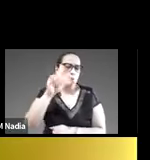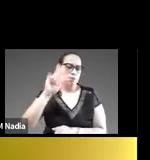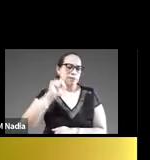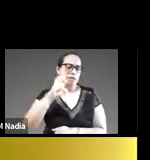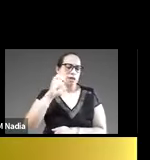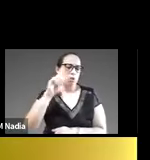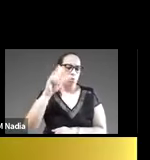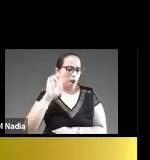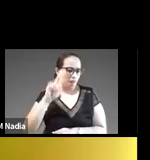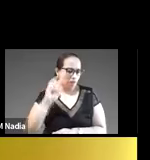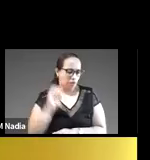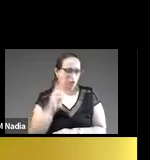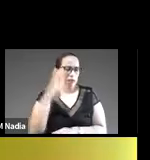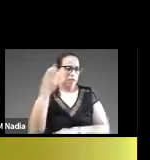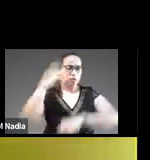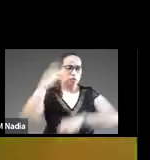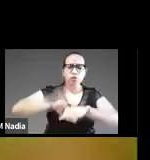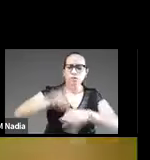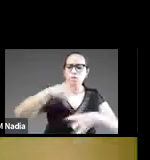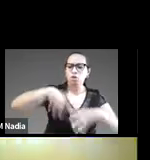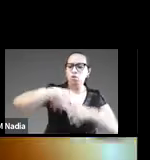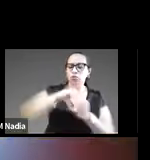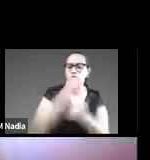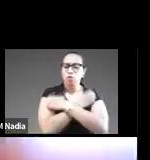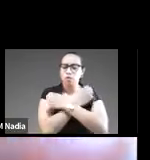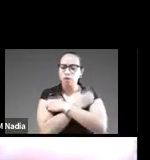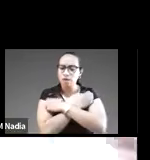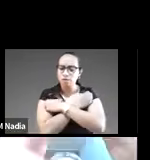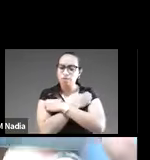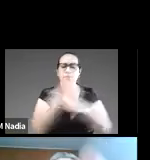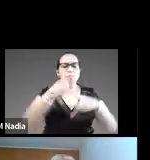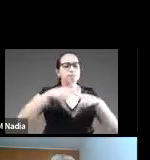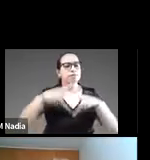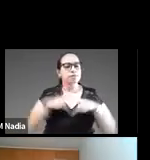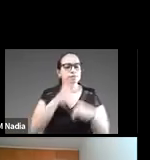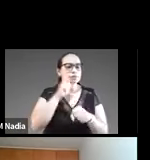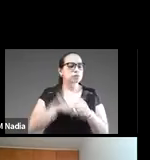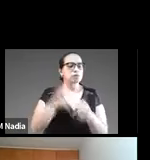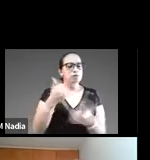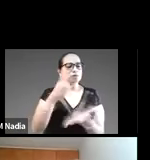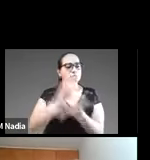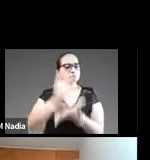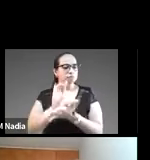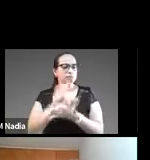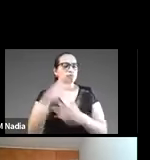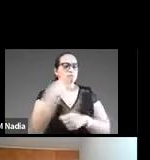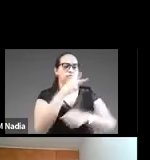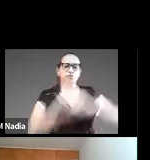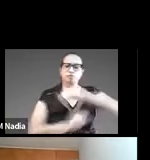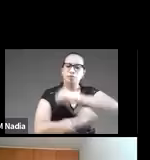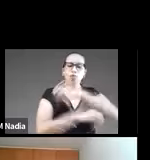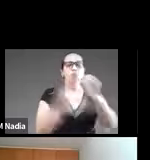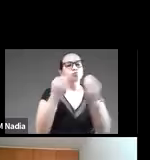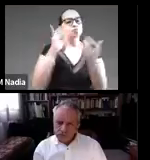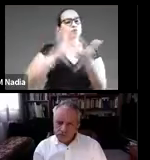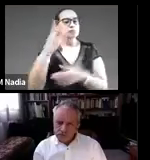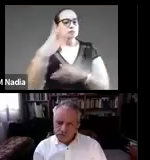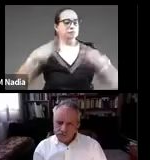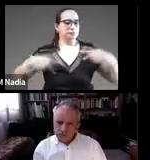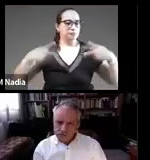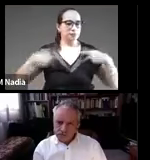subdirector de inclusión educativa de la diversidad sexual y funcional de Pilares. Muchísimas gracias a los tres.